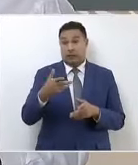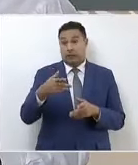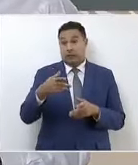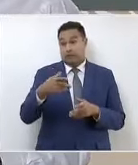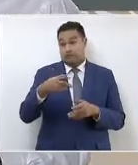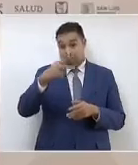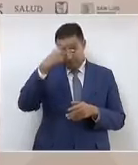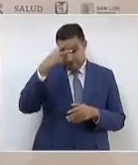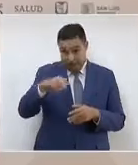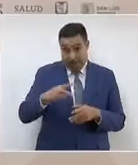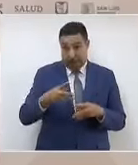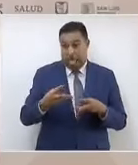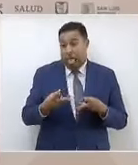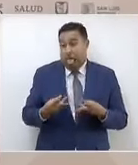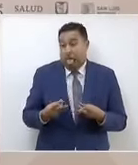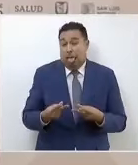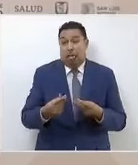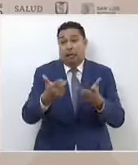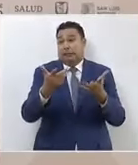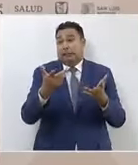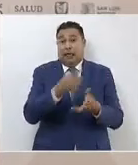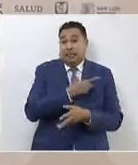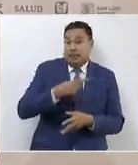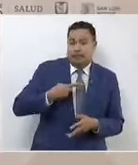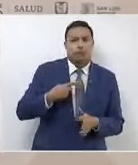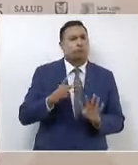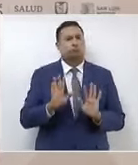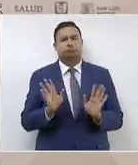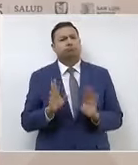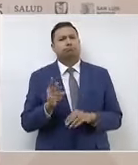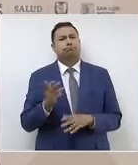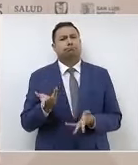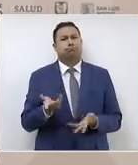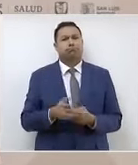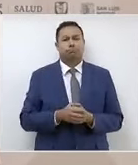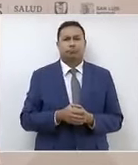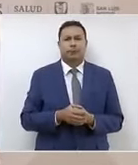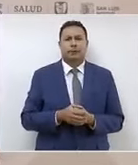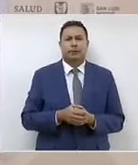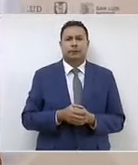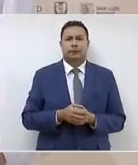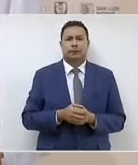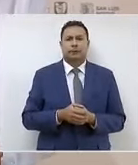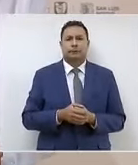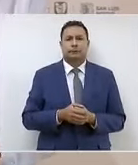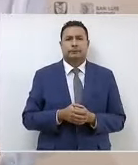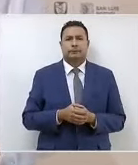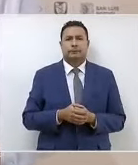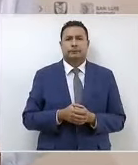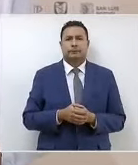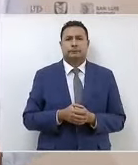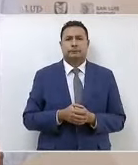no ha sido necesario